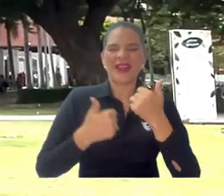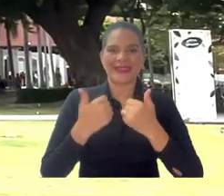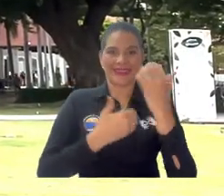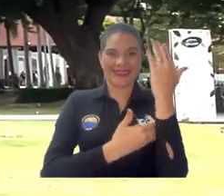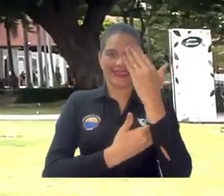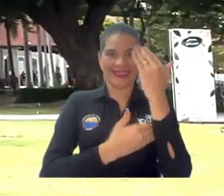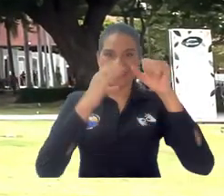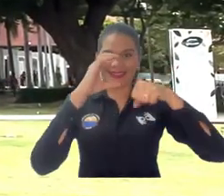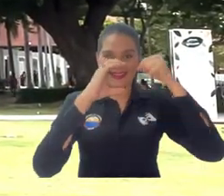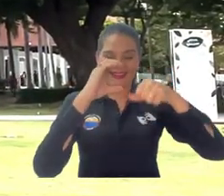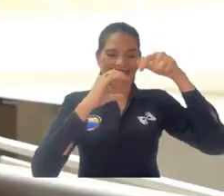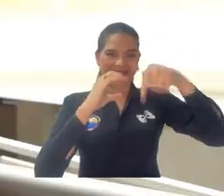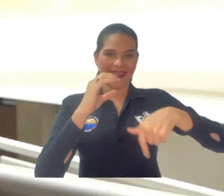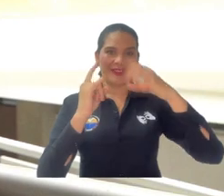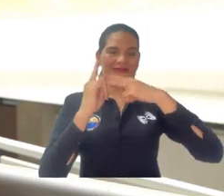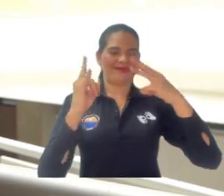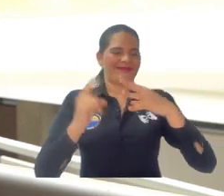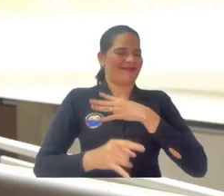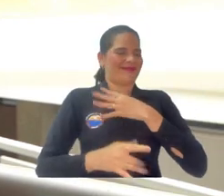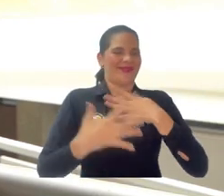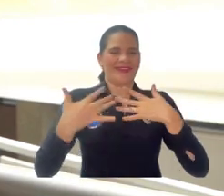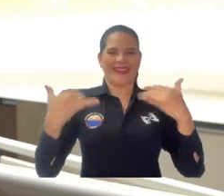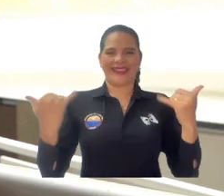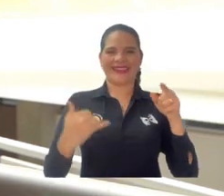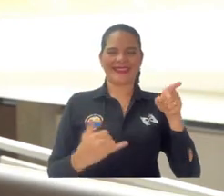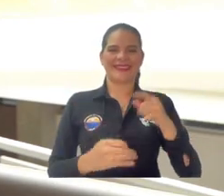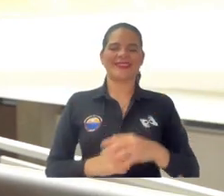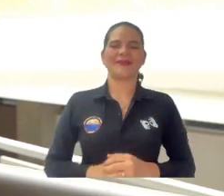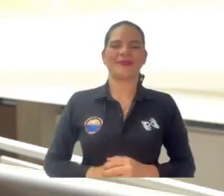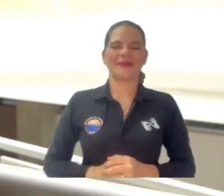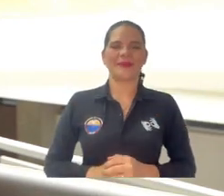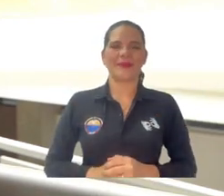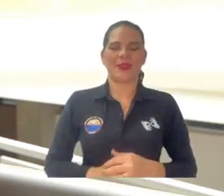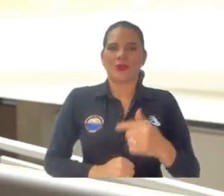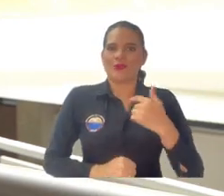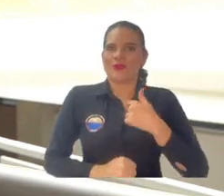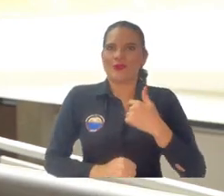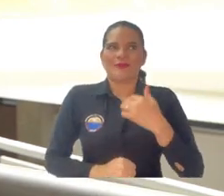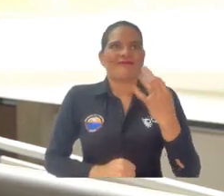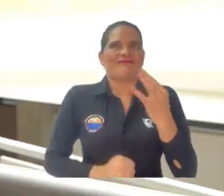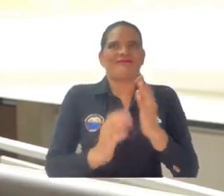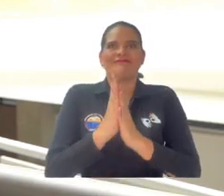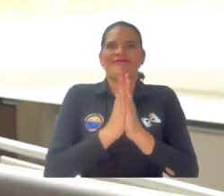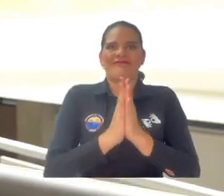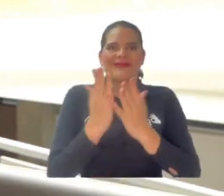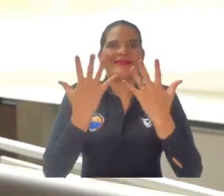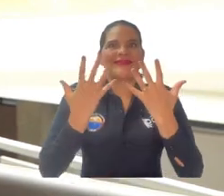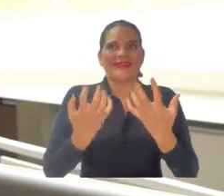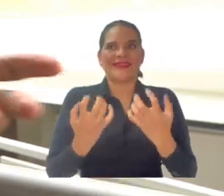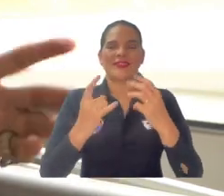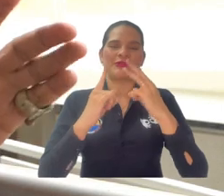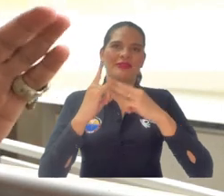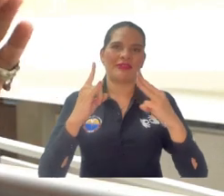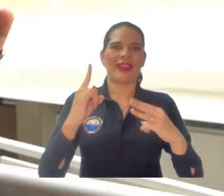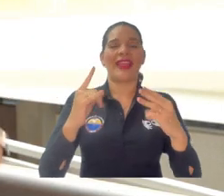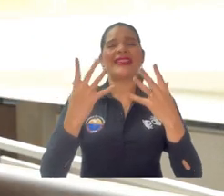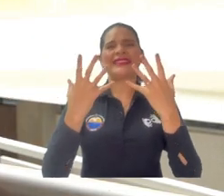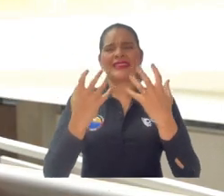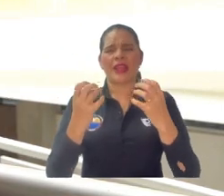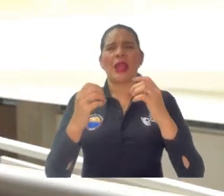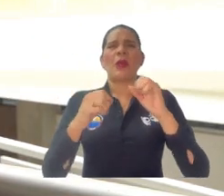la Universidad del Magdalena. Pero siempre lo deseé, siempre lo quise. Y el cliché, nunca es